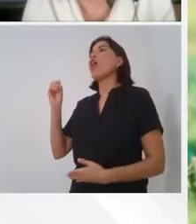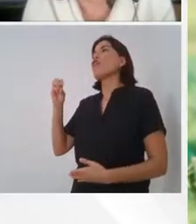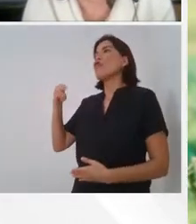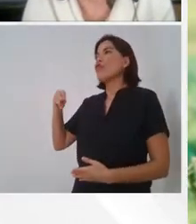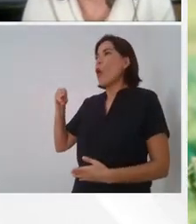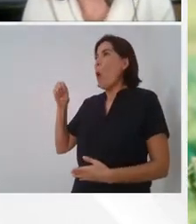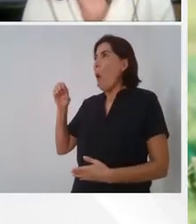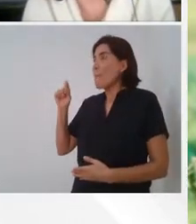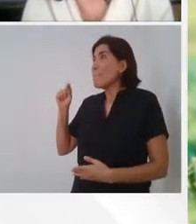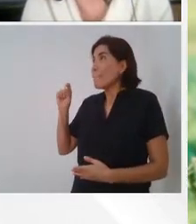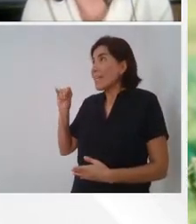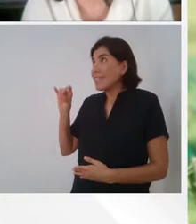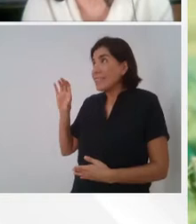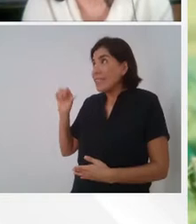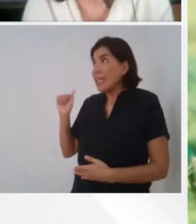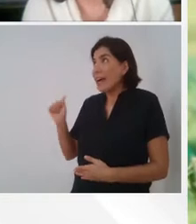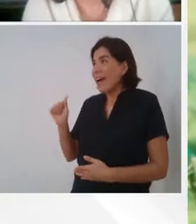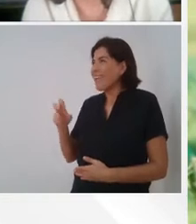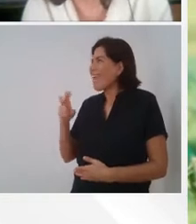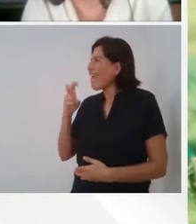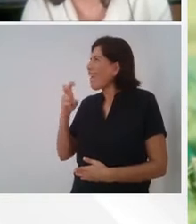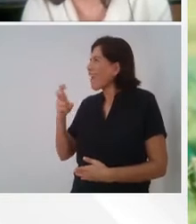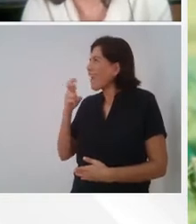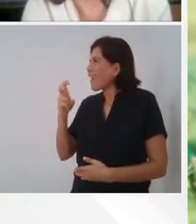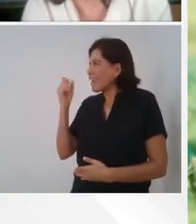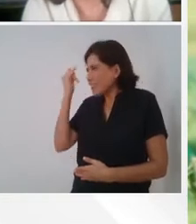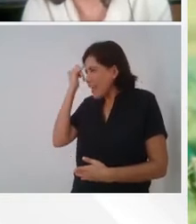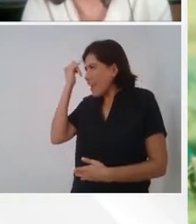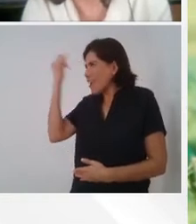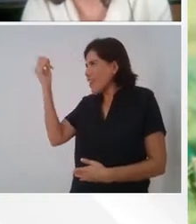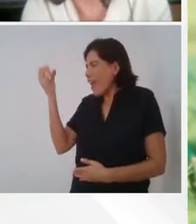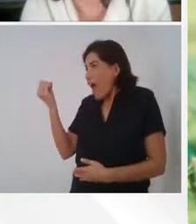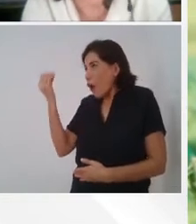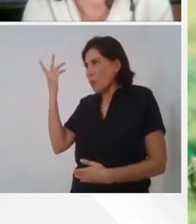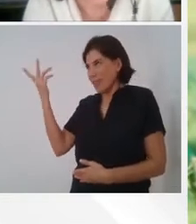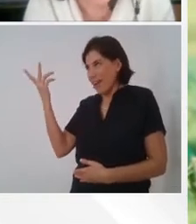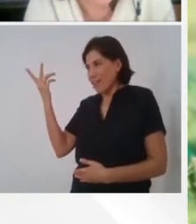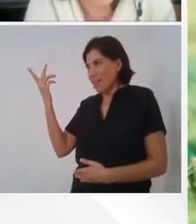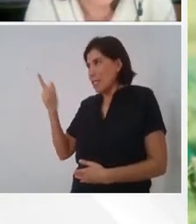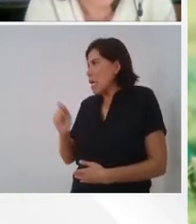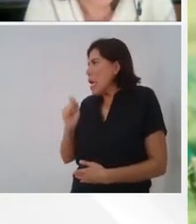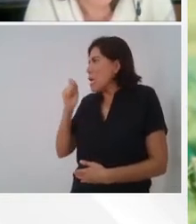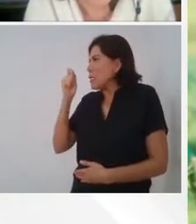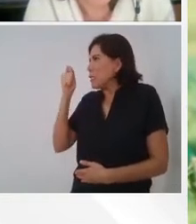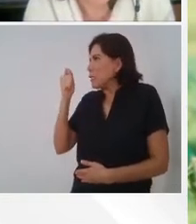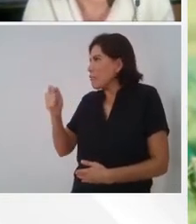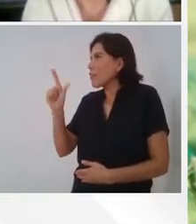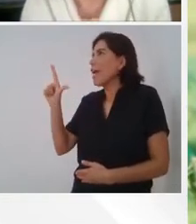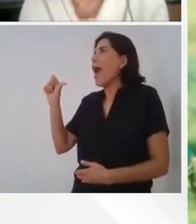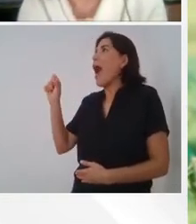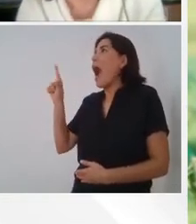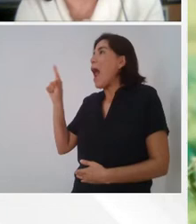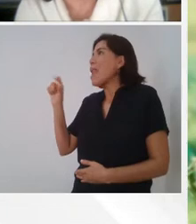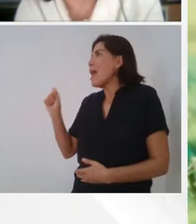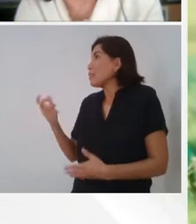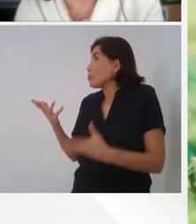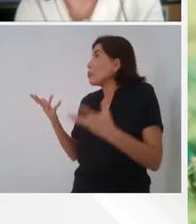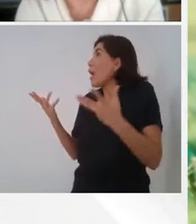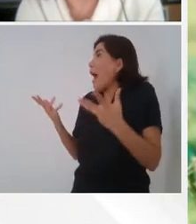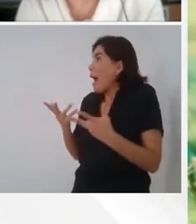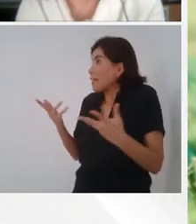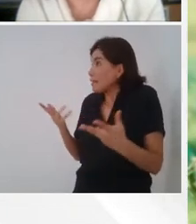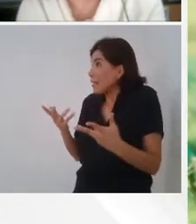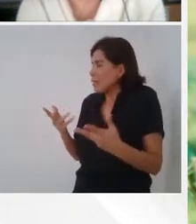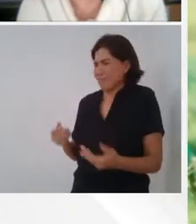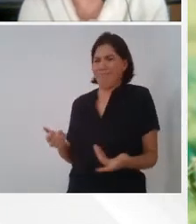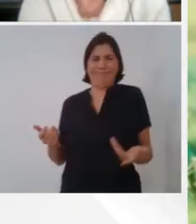el zorro, y significa crear lazos, ¿sí? Justo lo que ustedes nos comentan. ¿Crear lazos?, pregunta